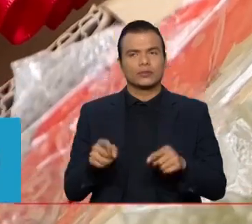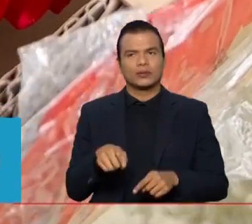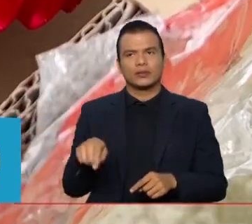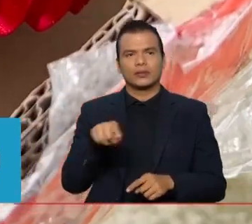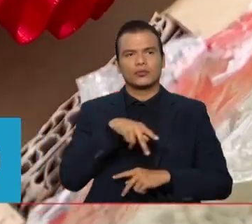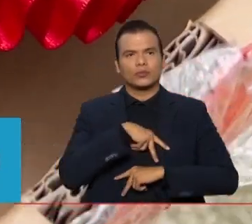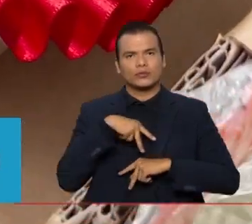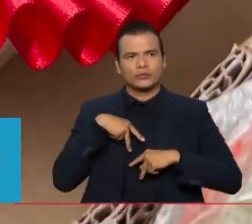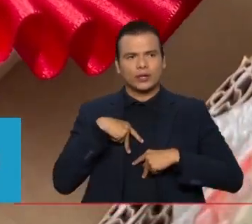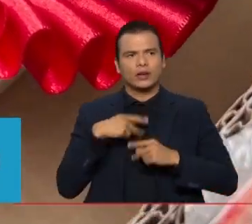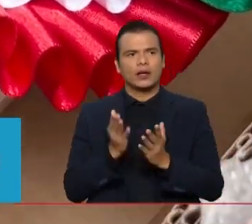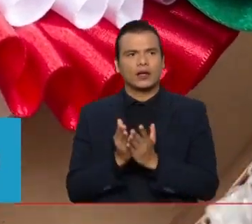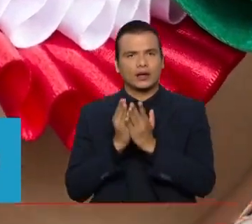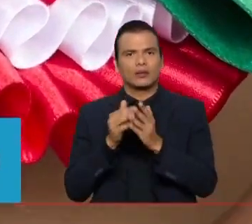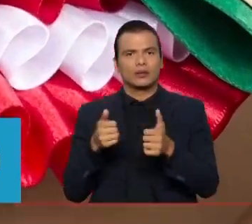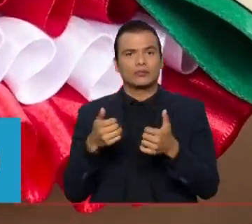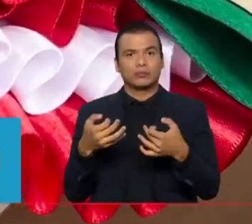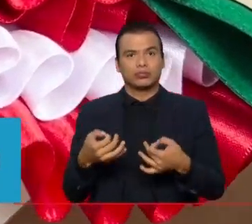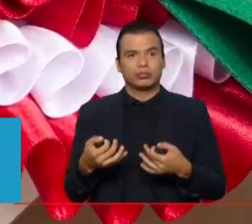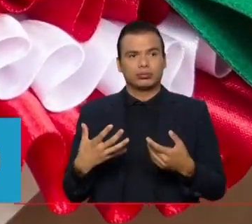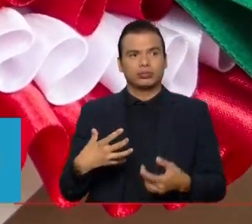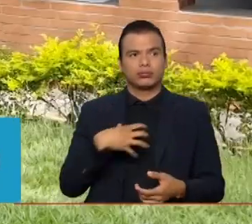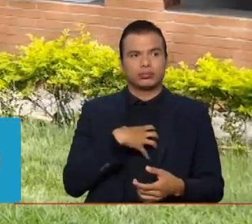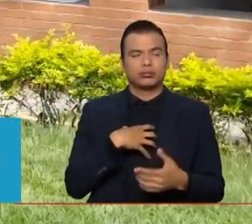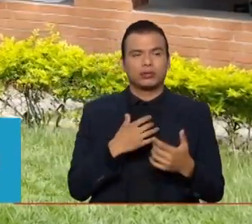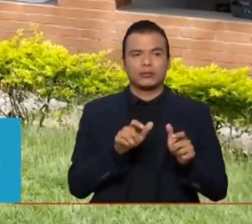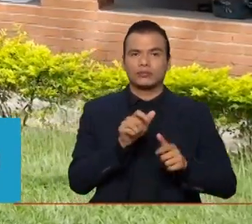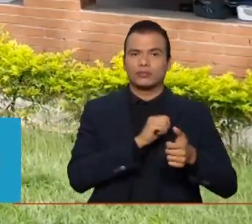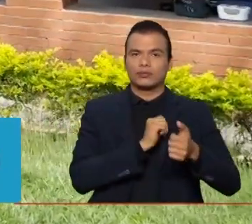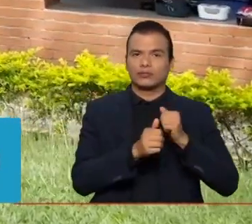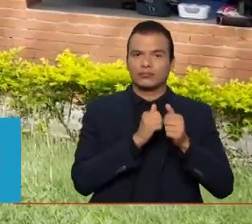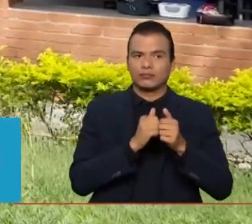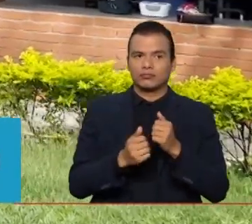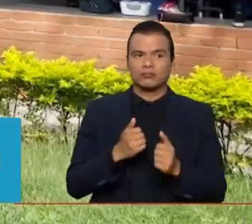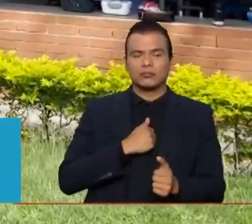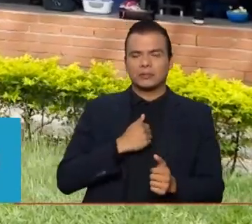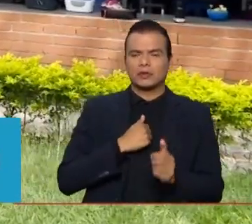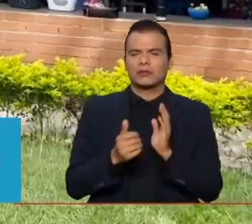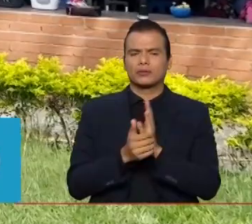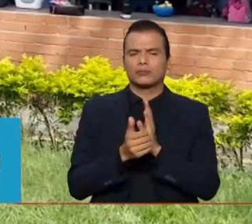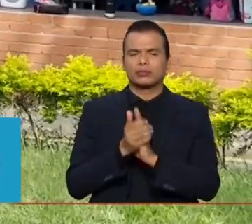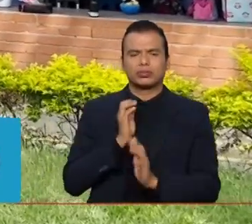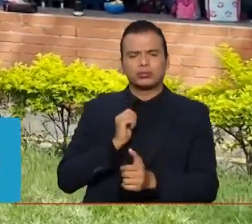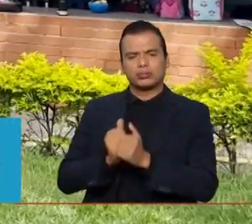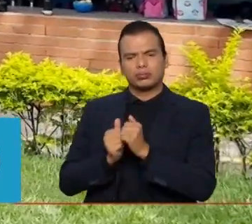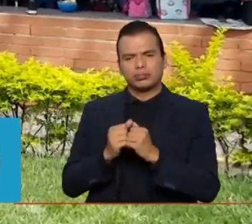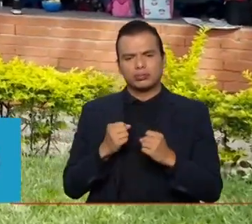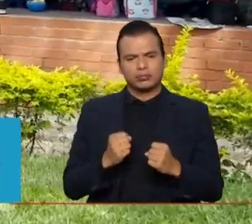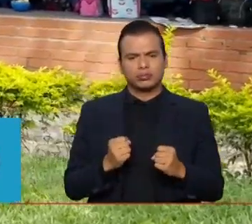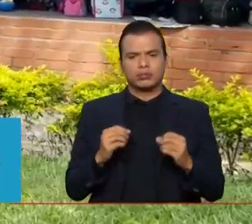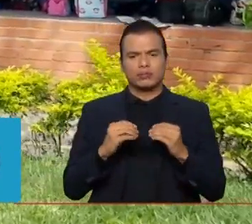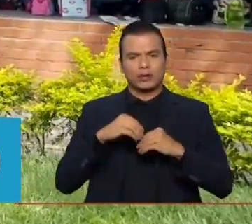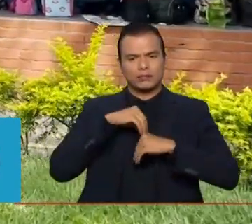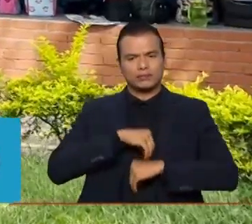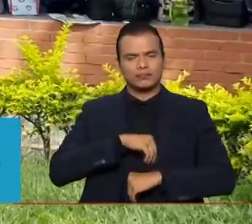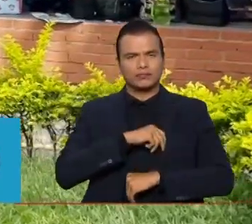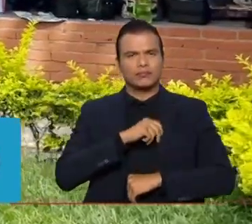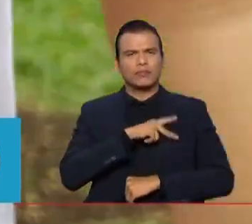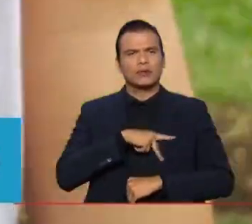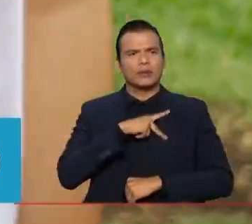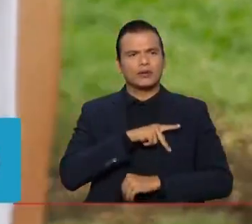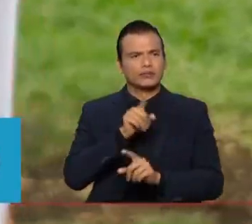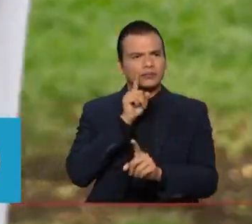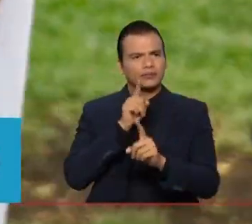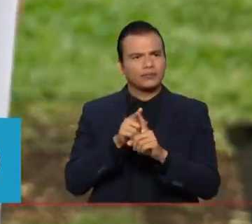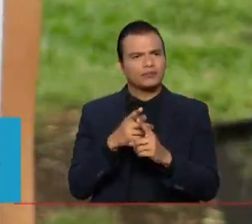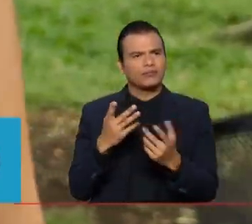y académico. Al obtener victorias, los deportistas no solo fortalecen sus habilidades atléticas, sino que también cultivan valores fundamentales como la